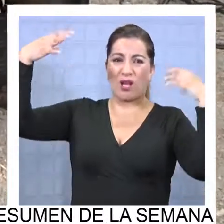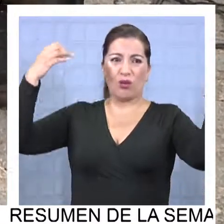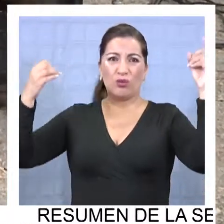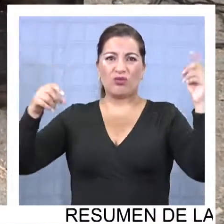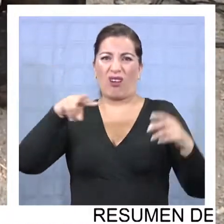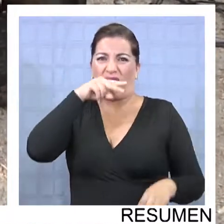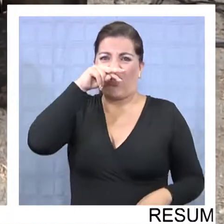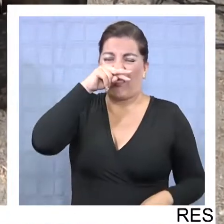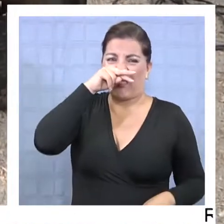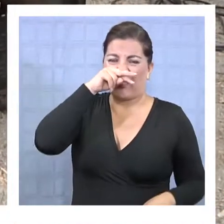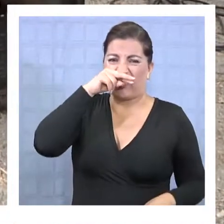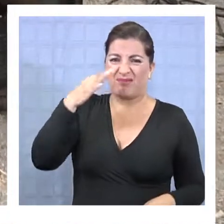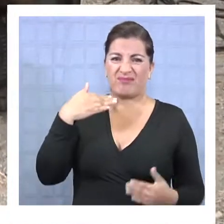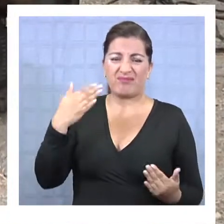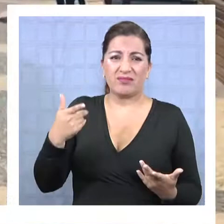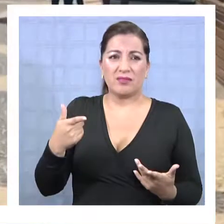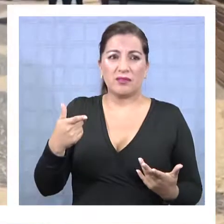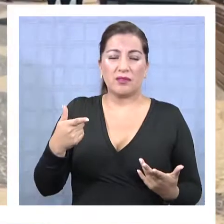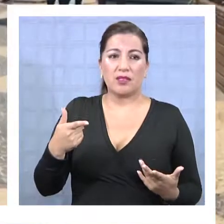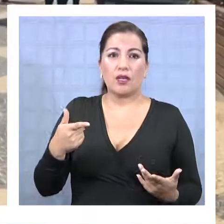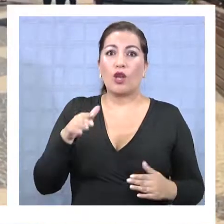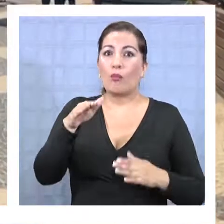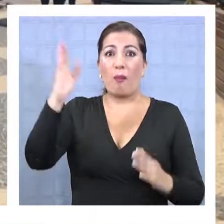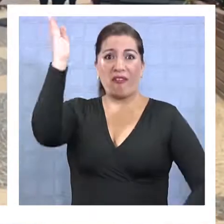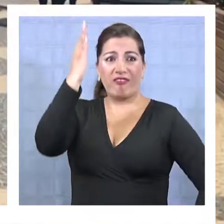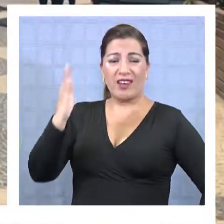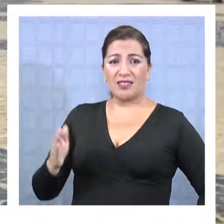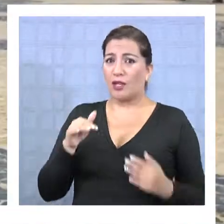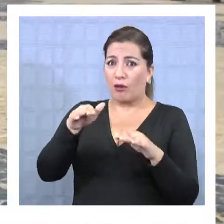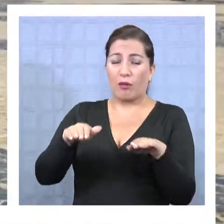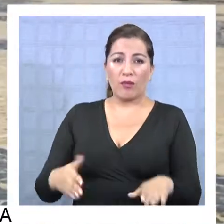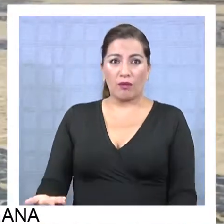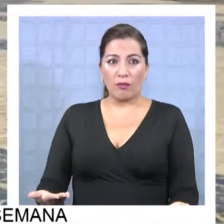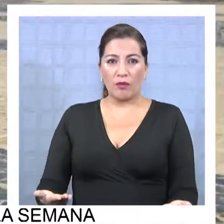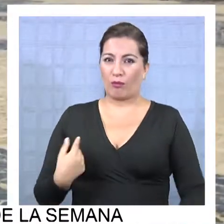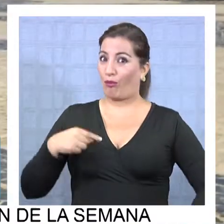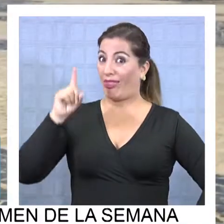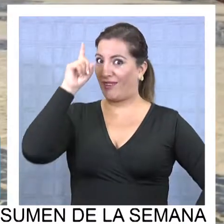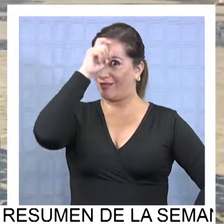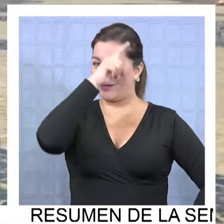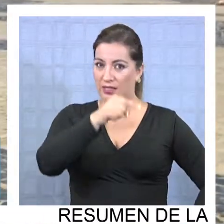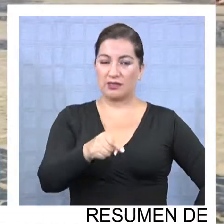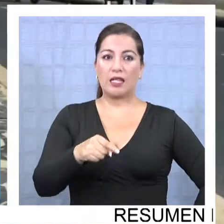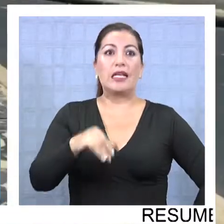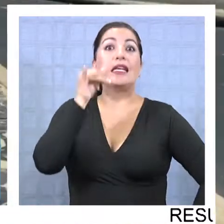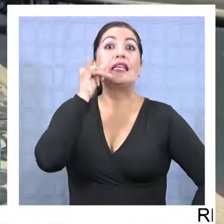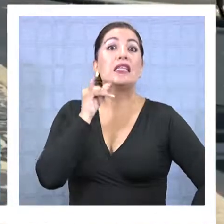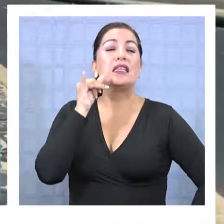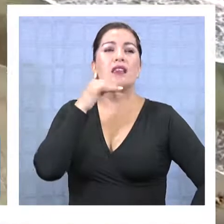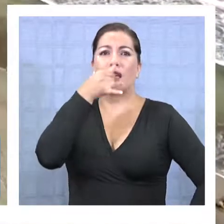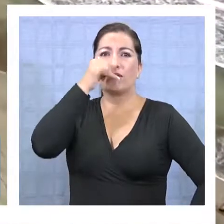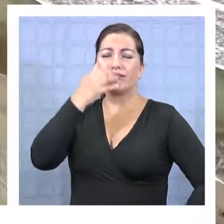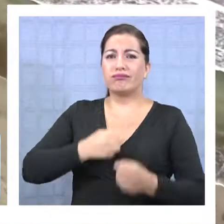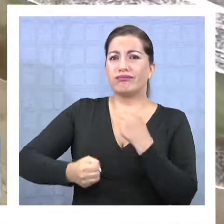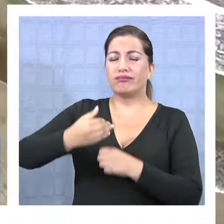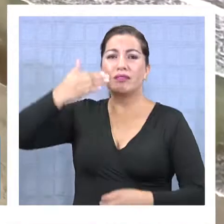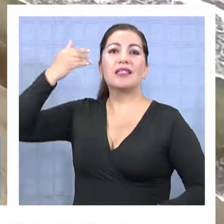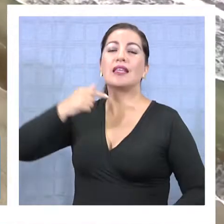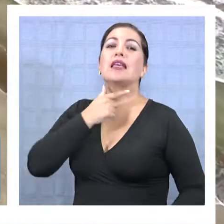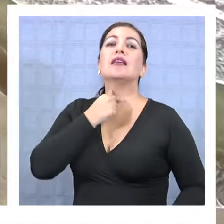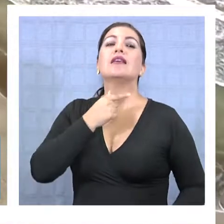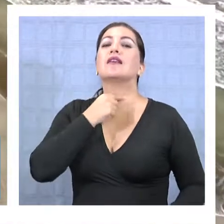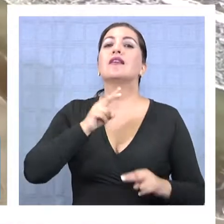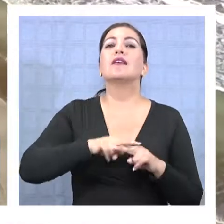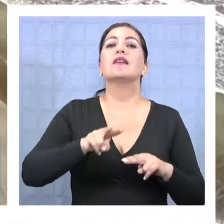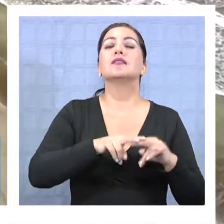quemado? ¿O en las playas de río el mismo panorama? Bastante difícil. Iquique desde hace años intenta